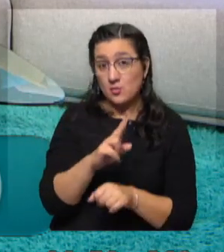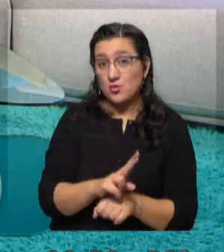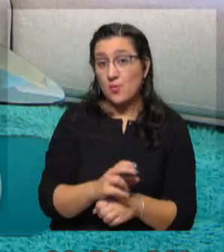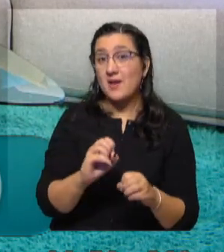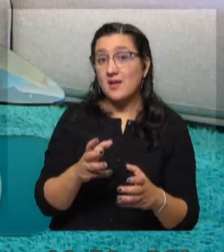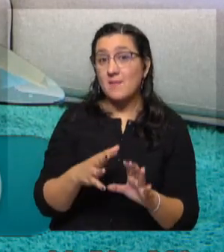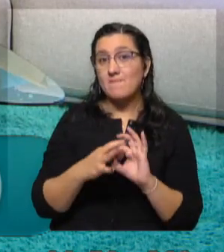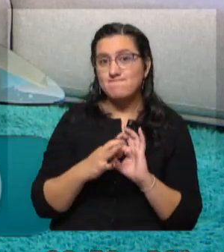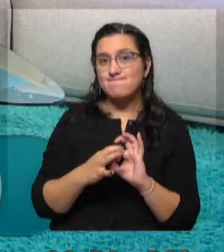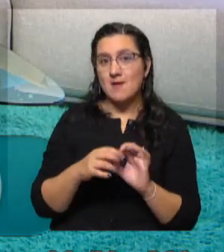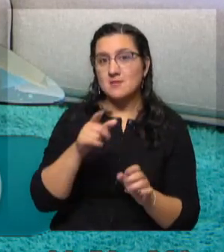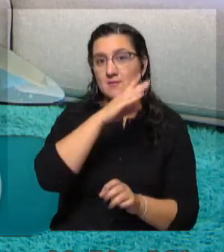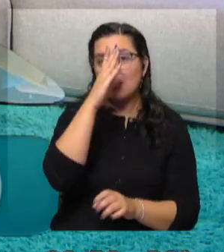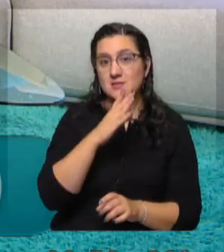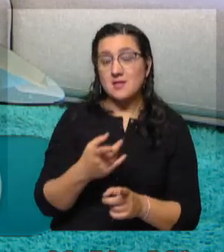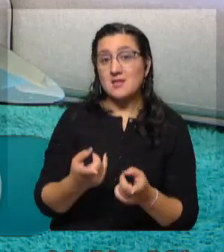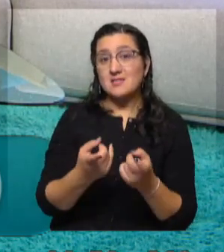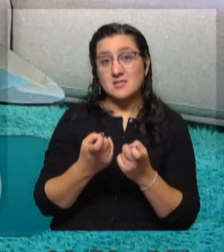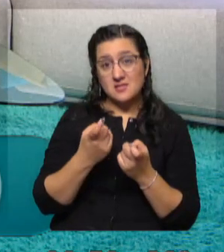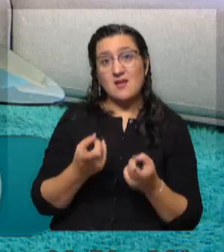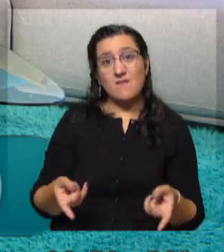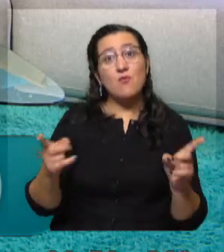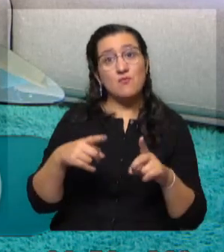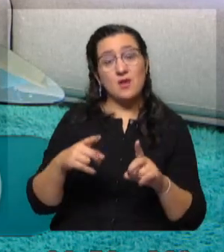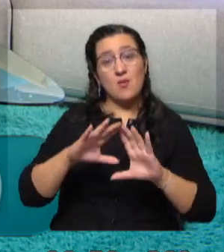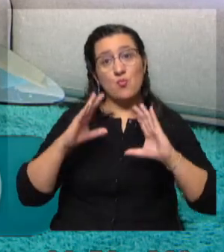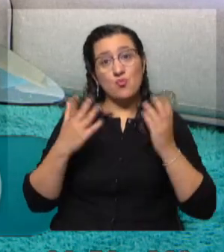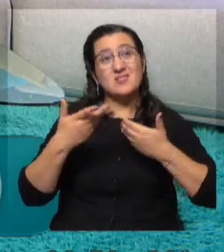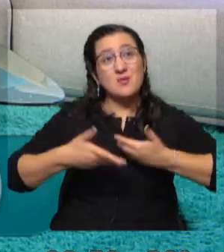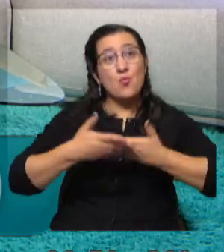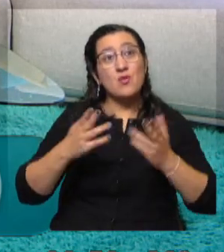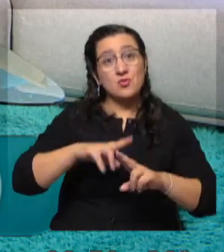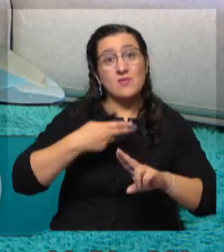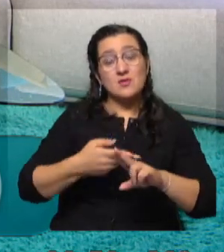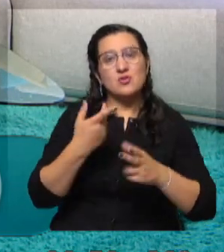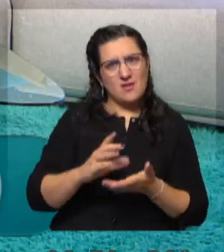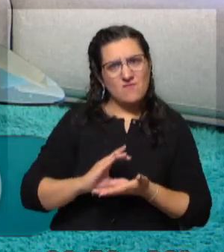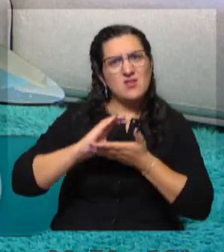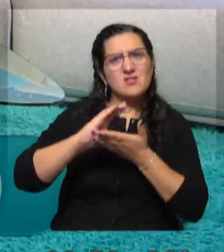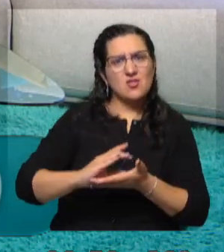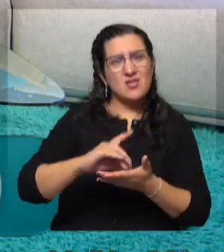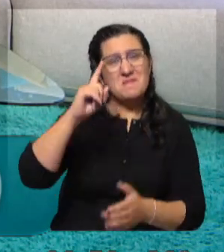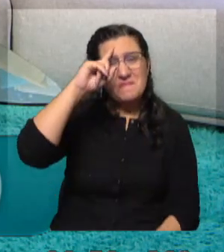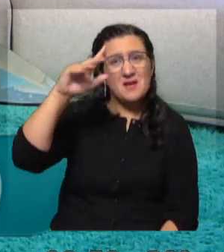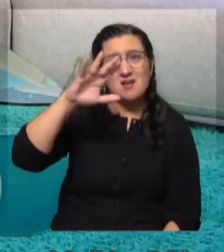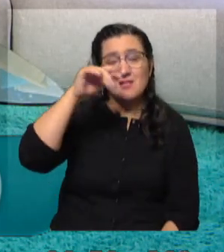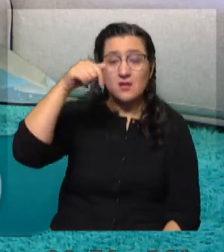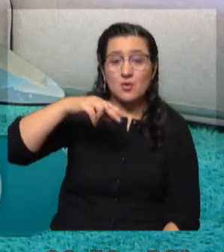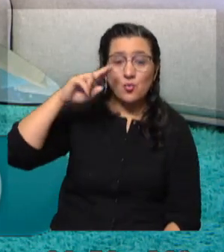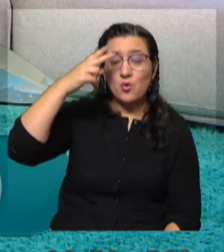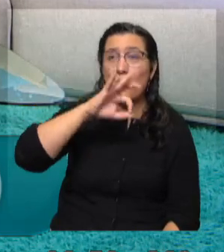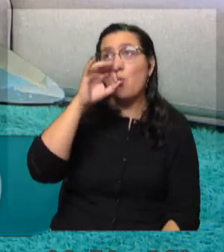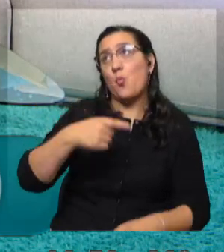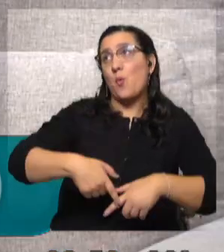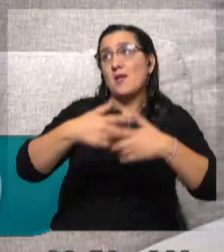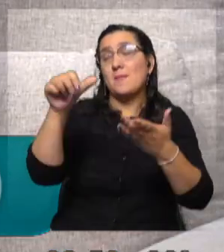de consolidar a ese Brasil que se necesitaba Que volviera al mundo y está haciendo En ese sentido una inversión increíble ustedes imaginen aquí en Uruguay o en cualquier